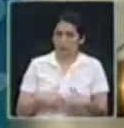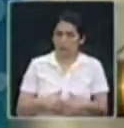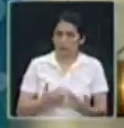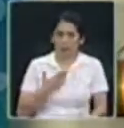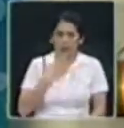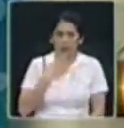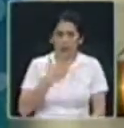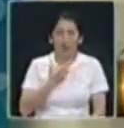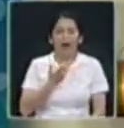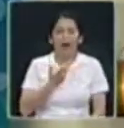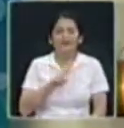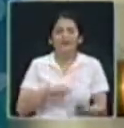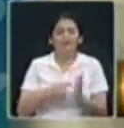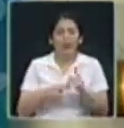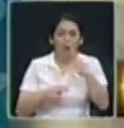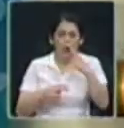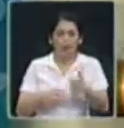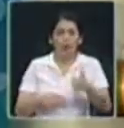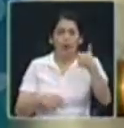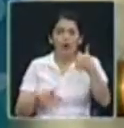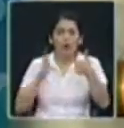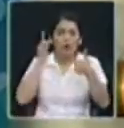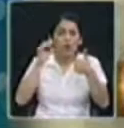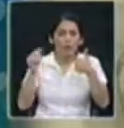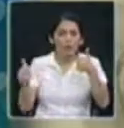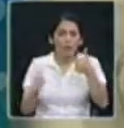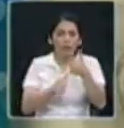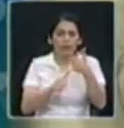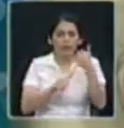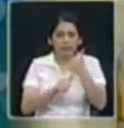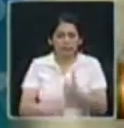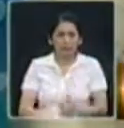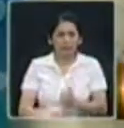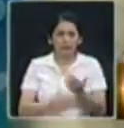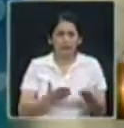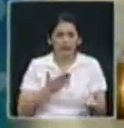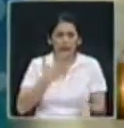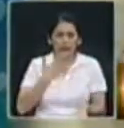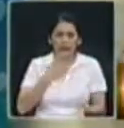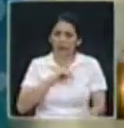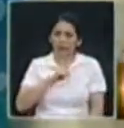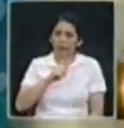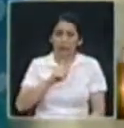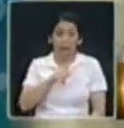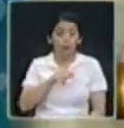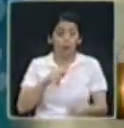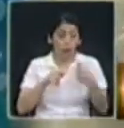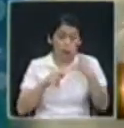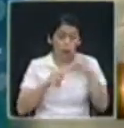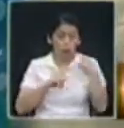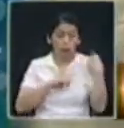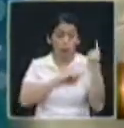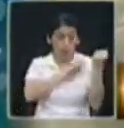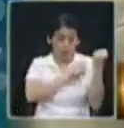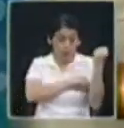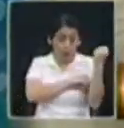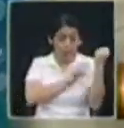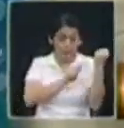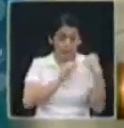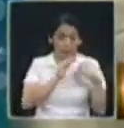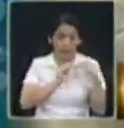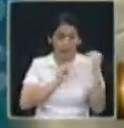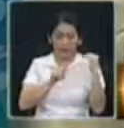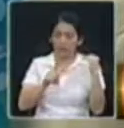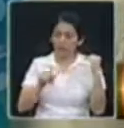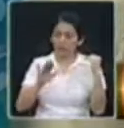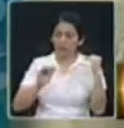masculino sobre lo femenino, y es ahí en donde, mire usted, naturalizado inconscientemente, ya le estamos haciendo más fuerte el niño que la niña, cuando nosotros debemos